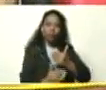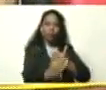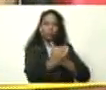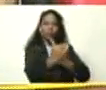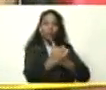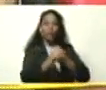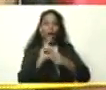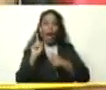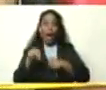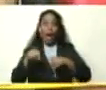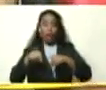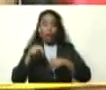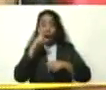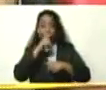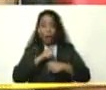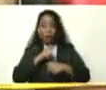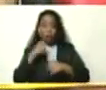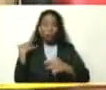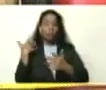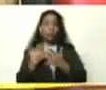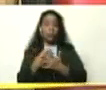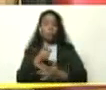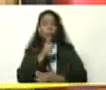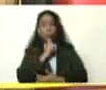Han sido años difíciles,